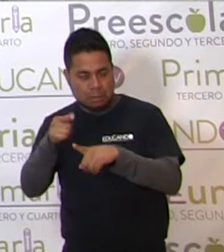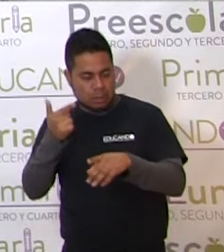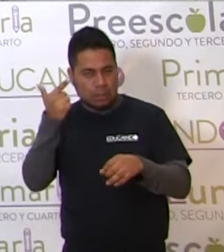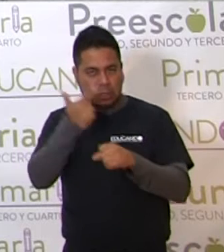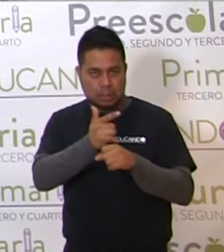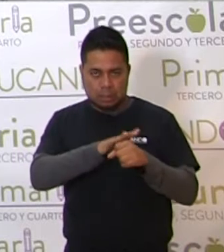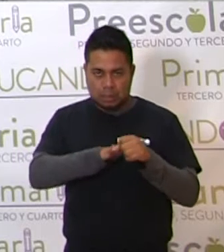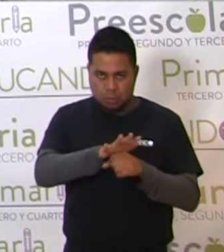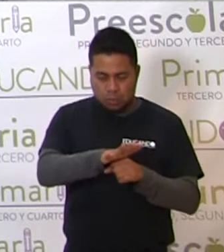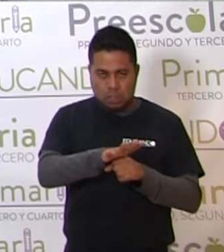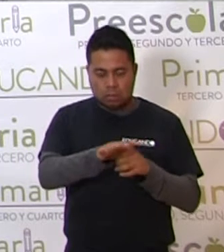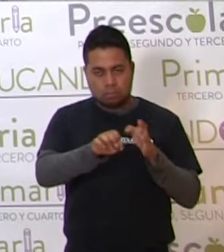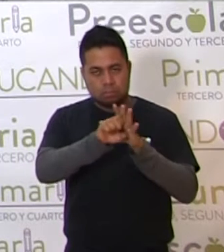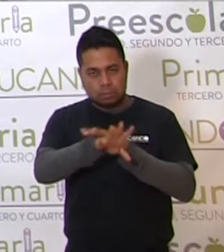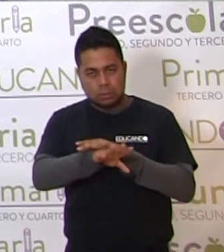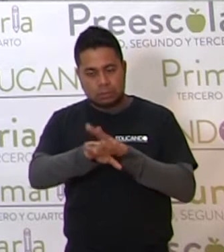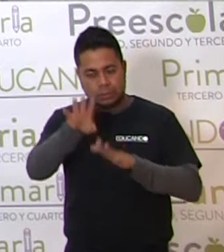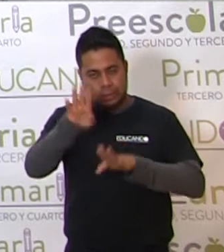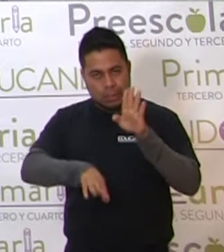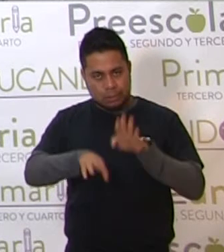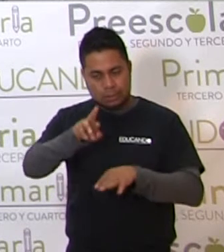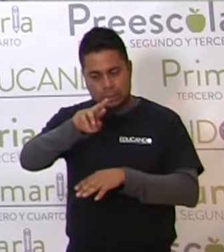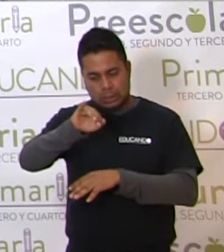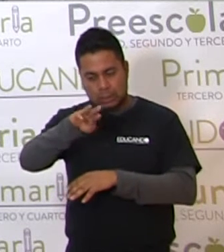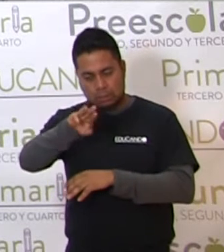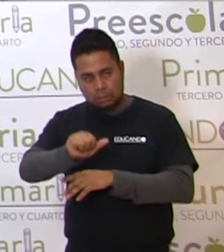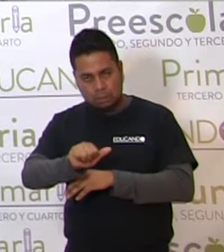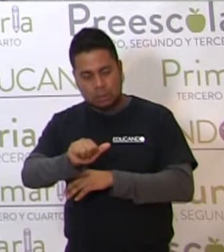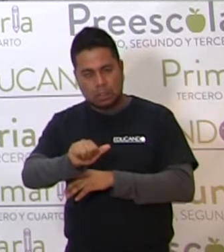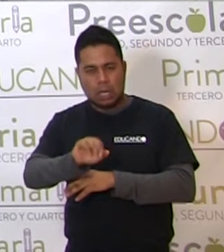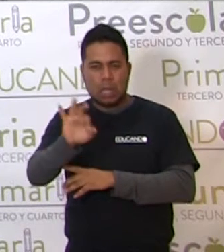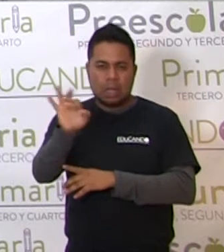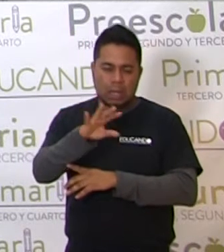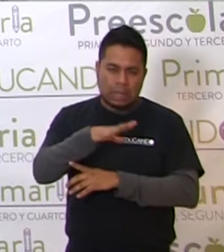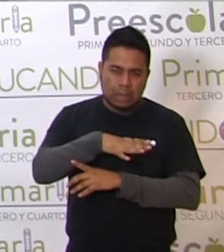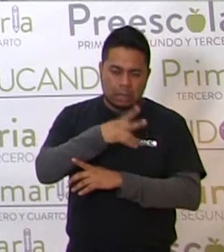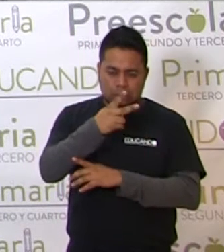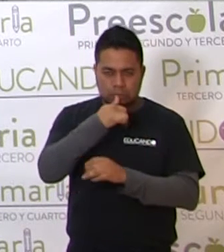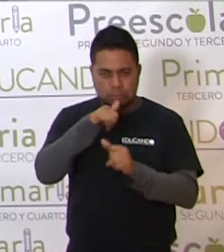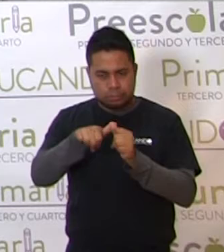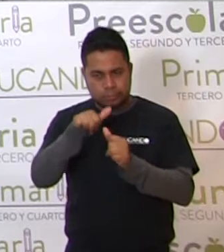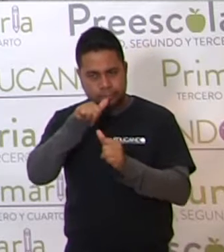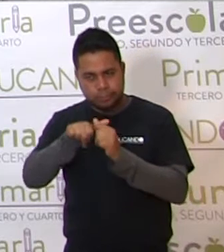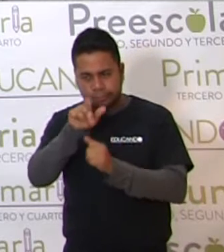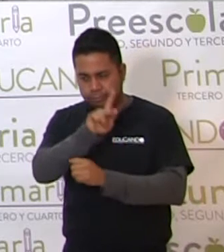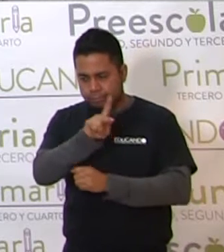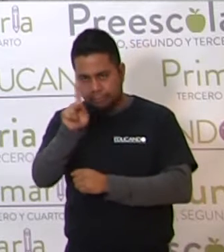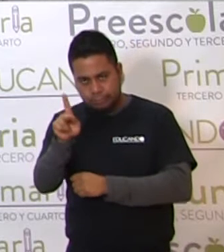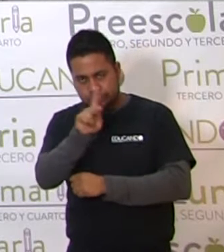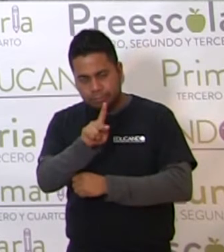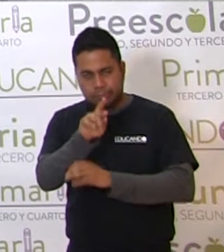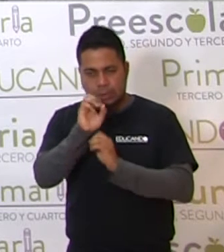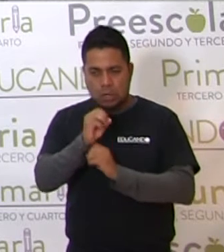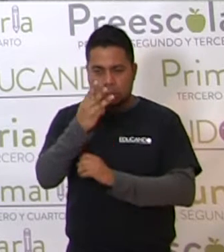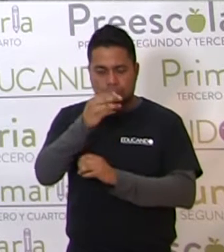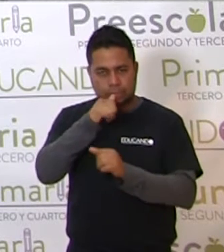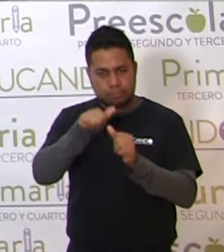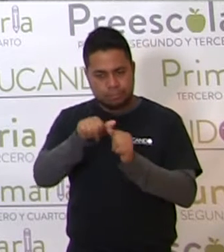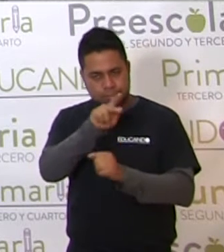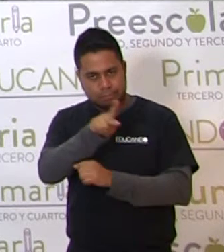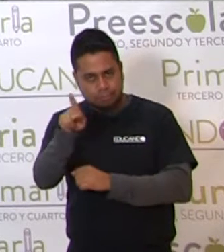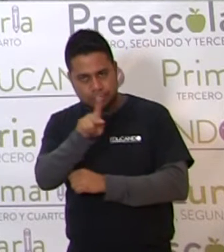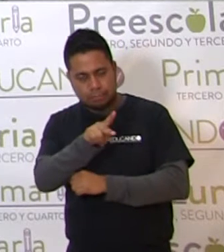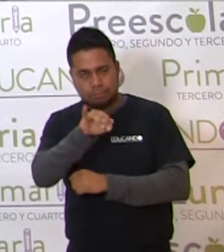cuenta en muchas de las rimas vamos a tener a lo mejor dos letras que se van a parecer o tres